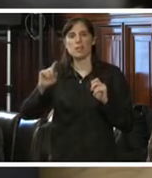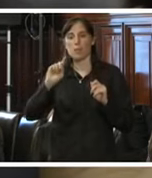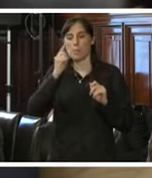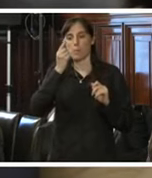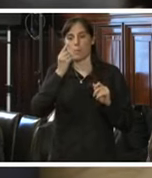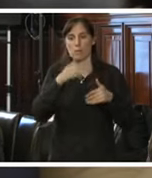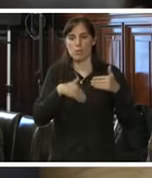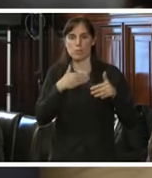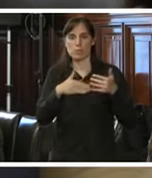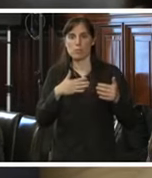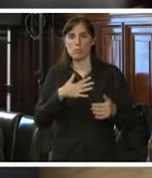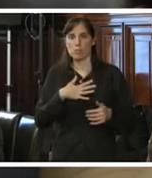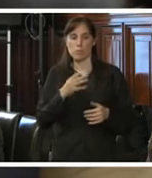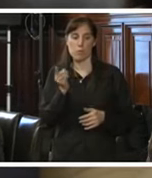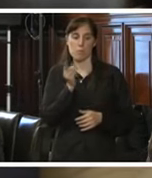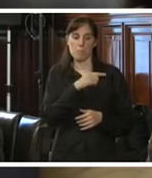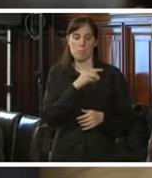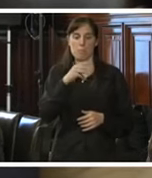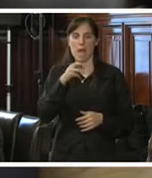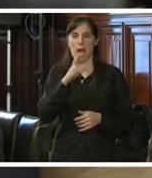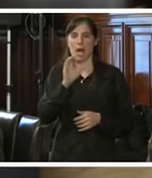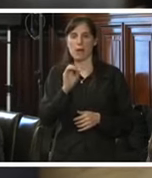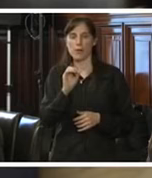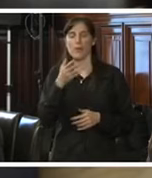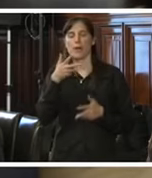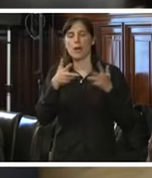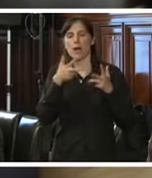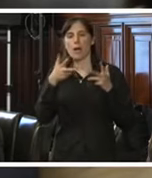aquí el colega Mario Barrios, relacionado